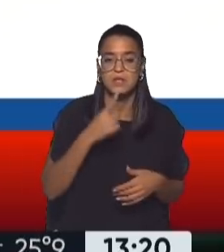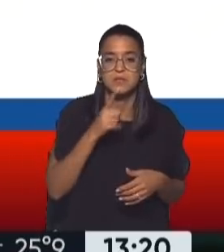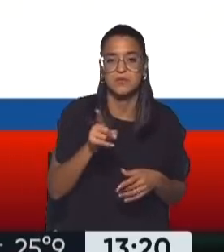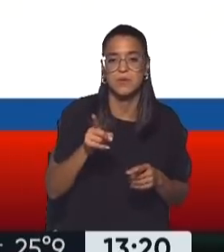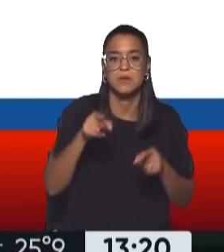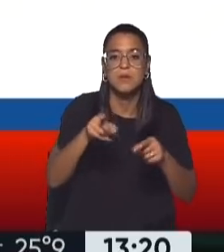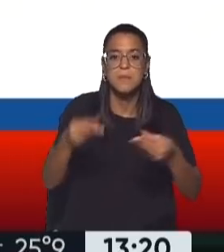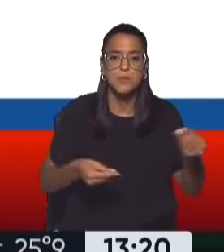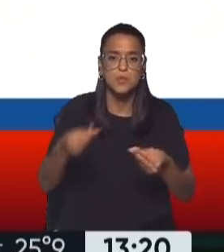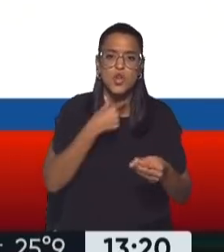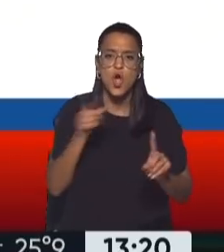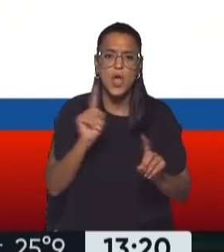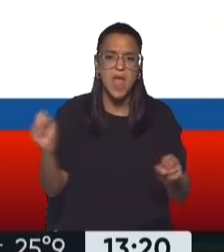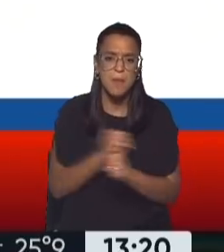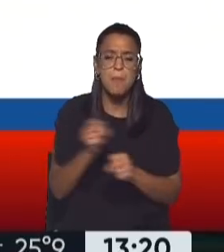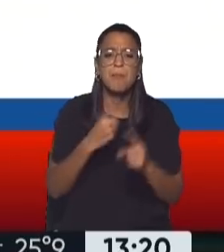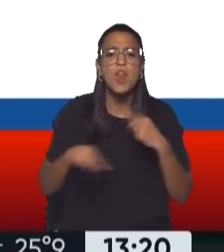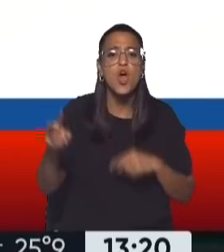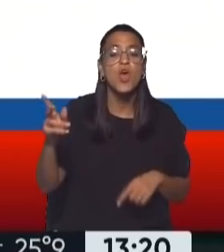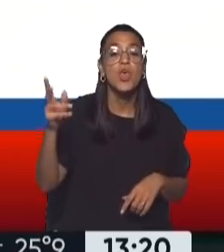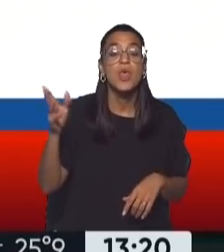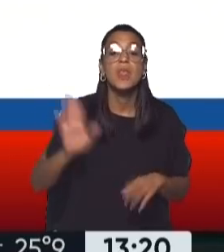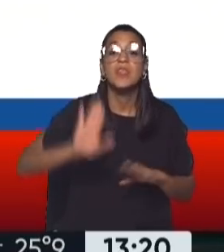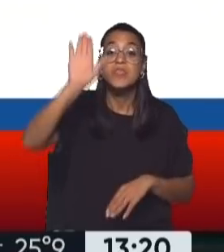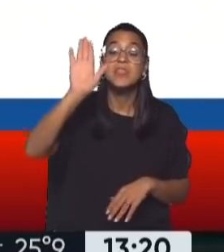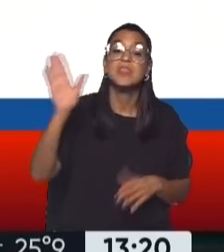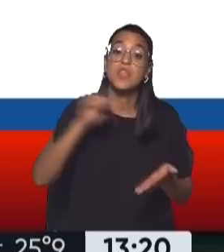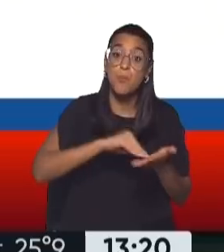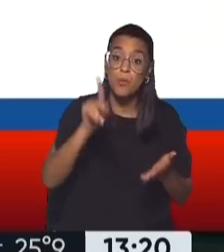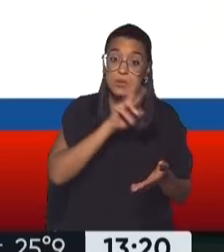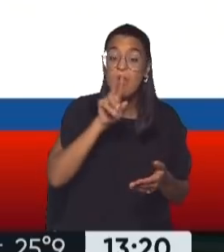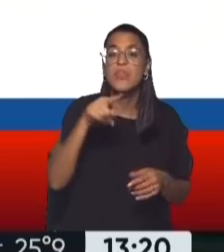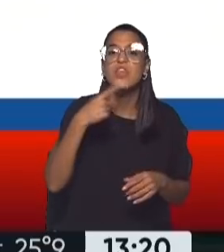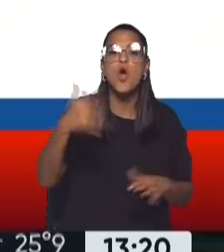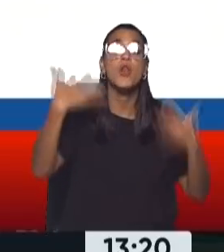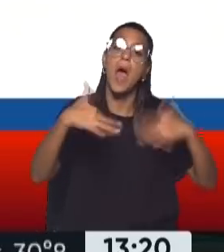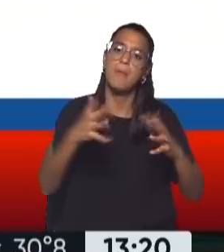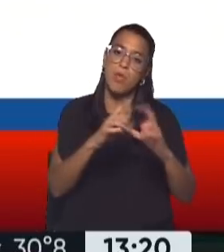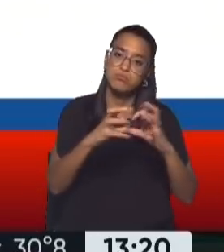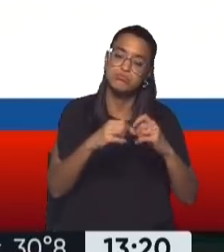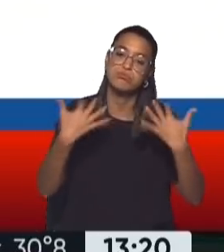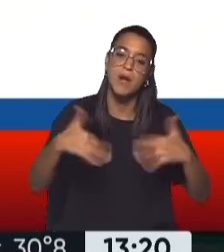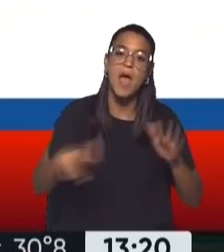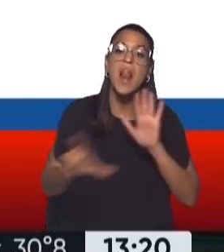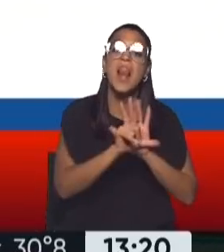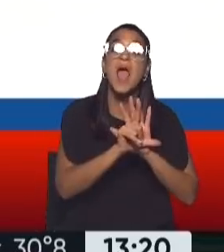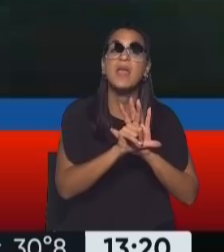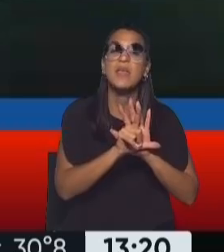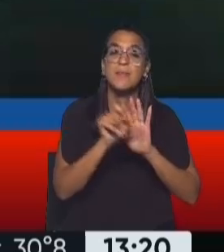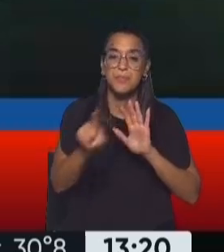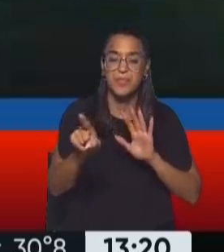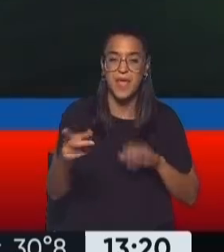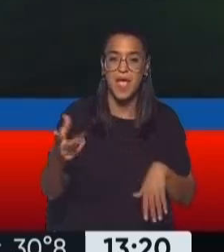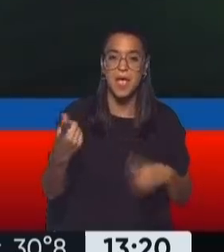el presupuesto, pero una diputada de ellos levantó la mano y pidió, por favor, que rápidamente tratemos la ley de